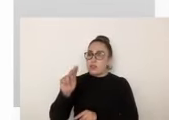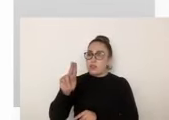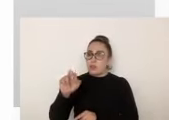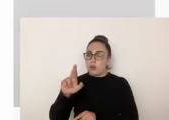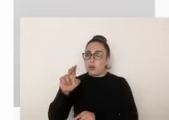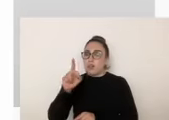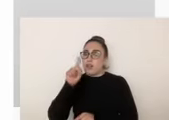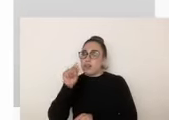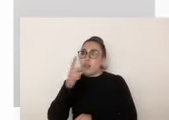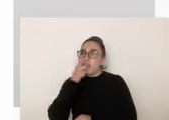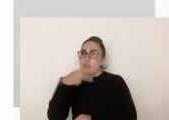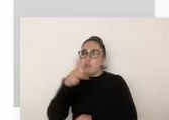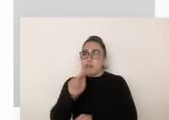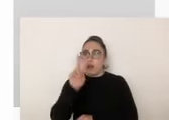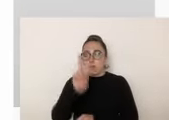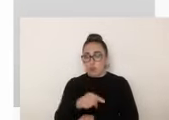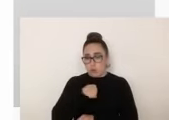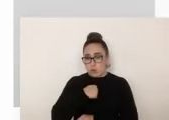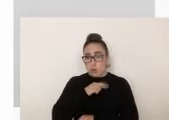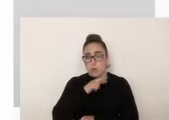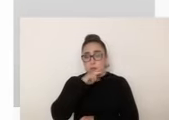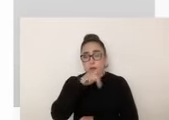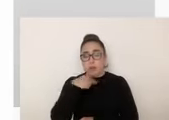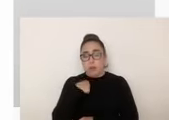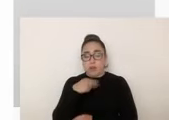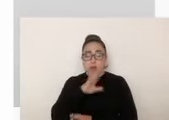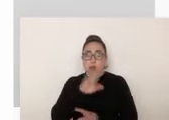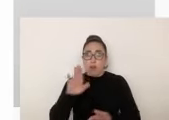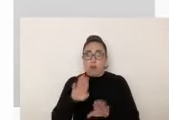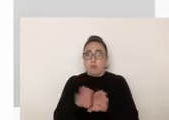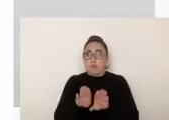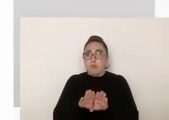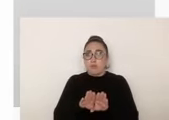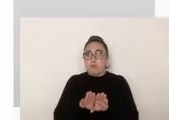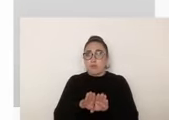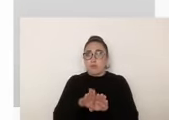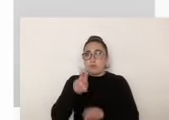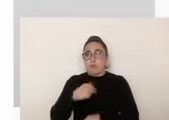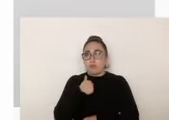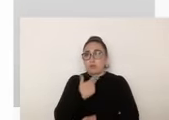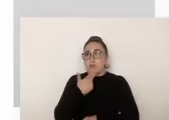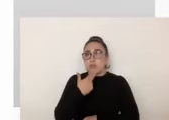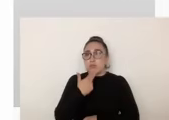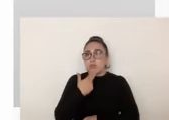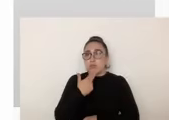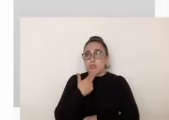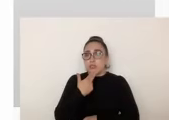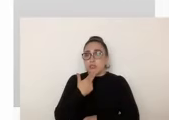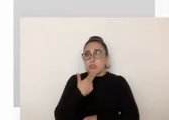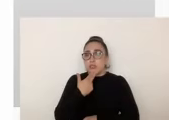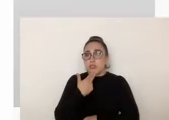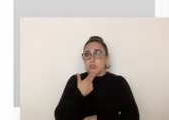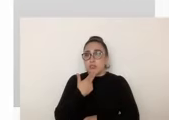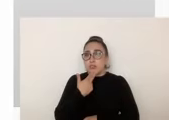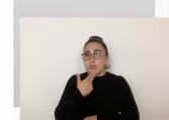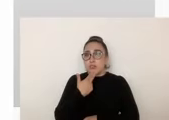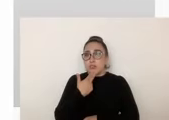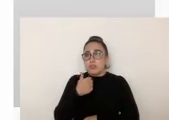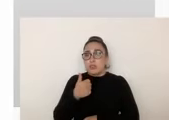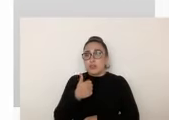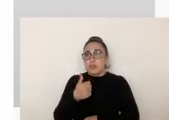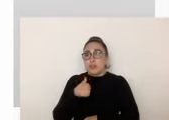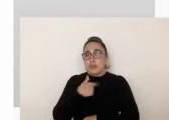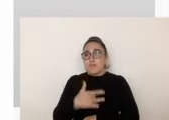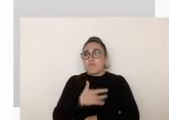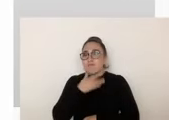cerdo, un chancho, un suido, un cerdo, prefiero ser Sócrates insatisfecho que